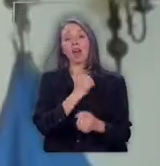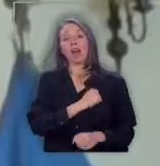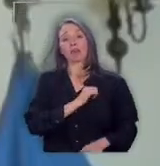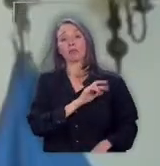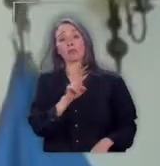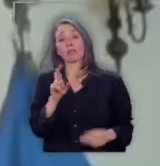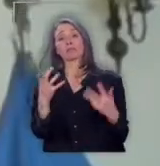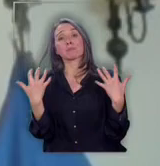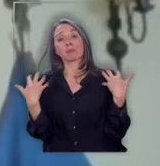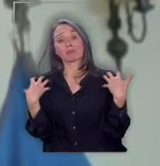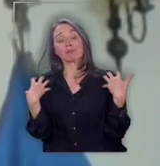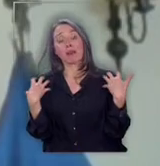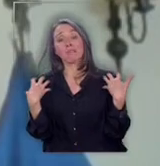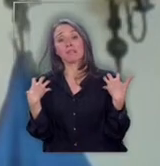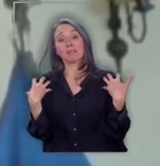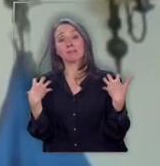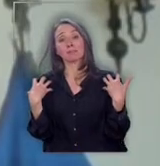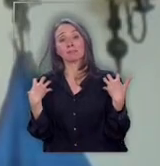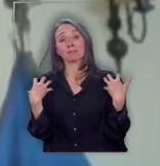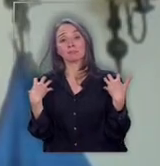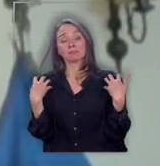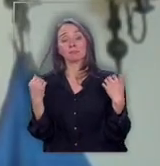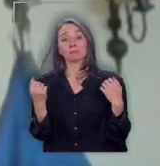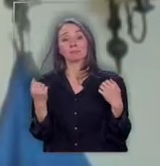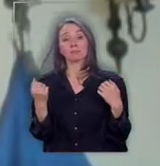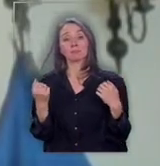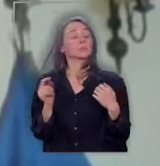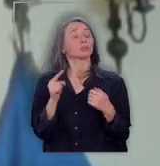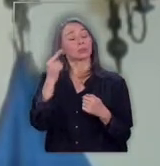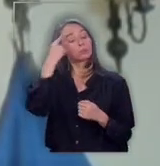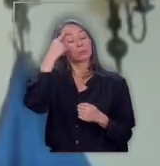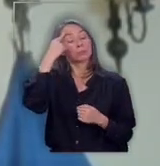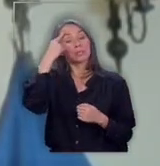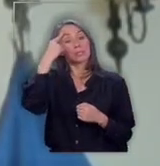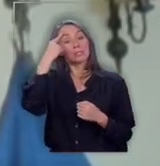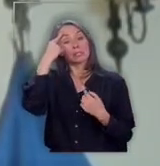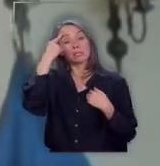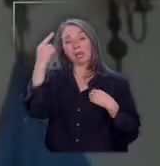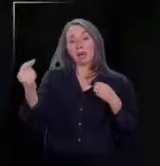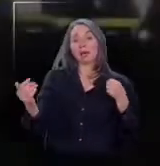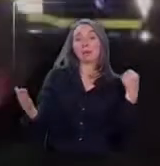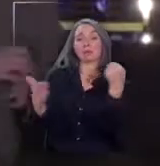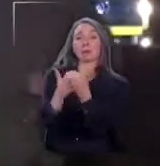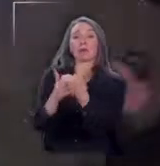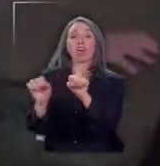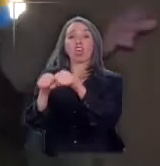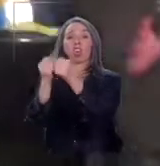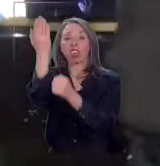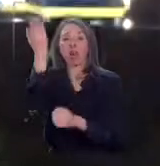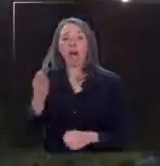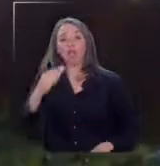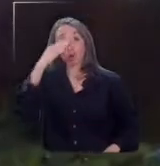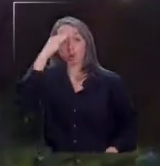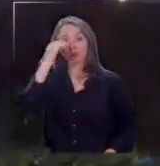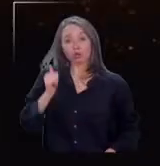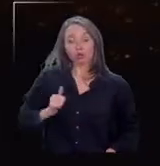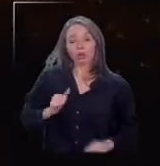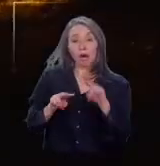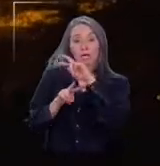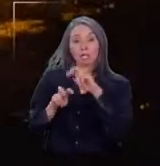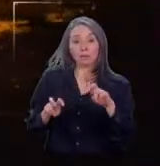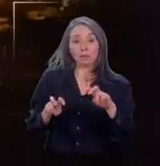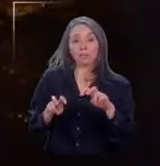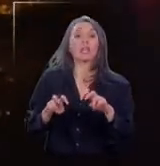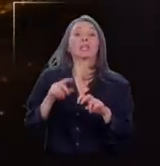personas que no miden el daño que pueden ocasionar el soldado según la investigación